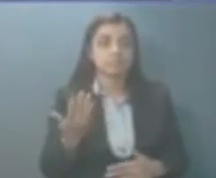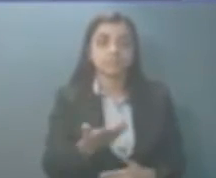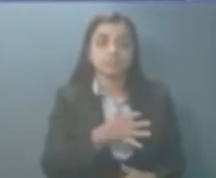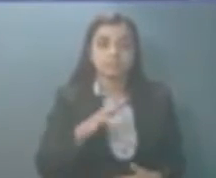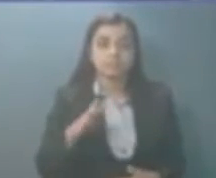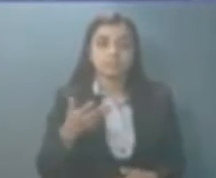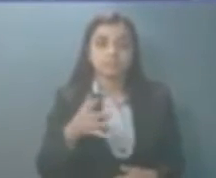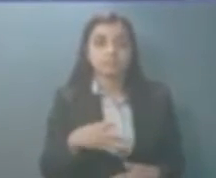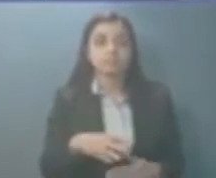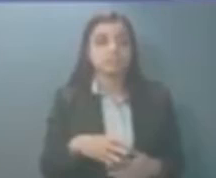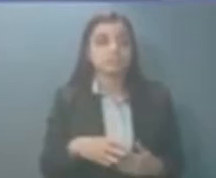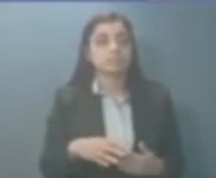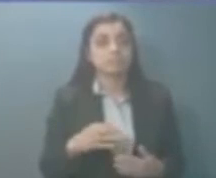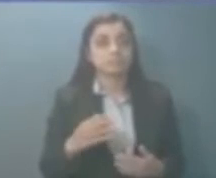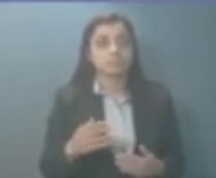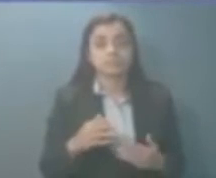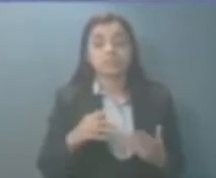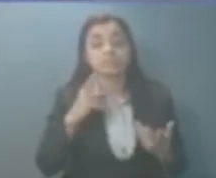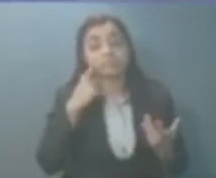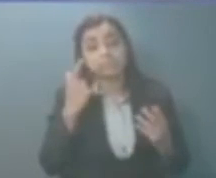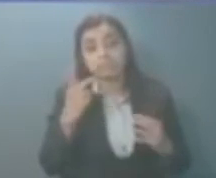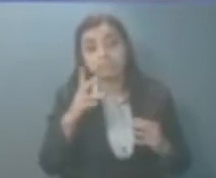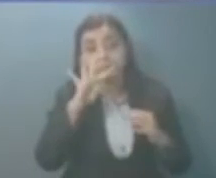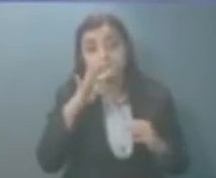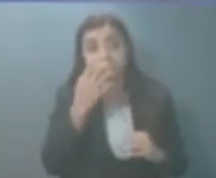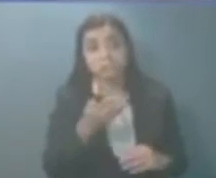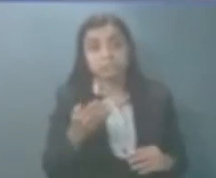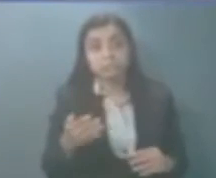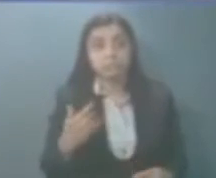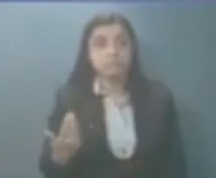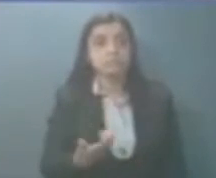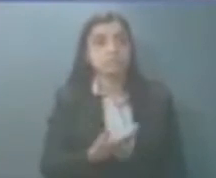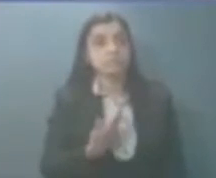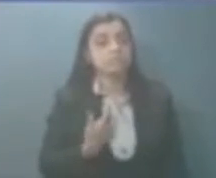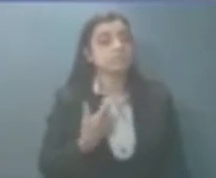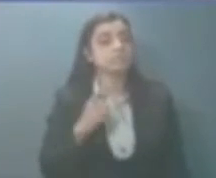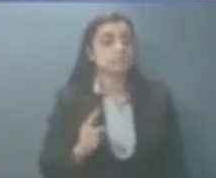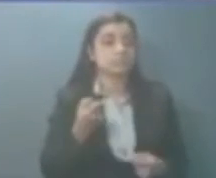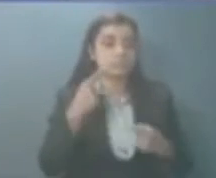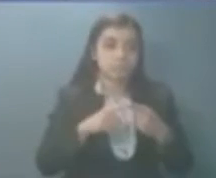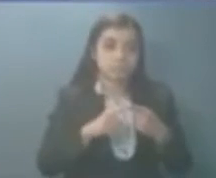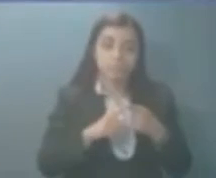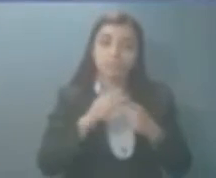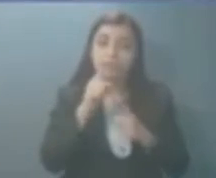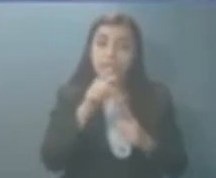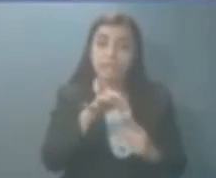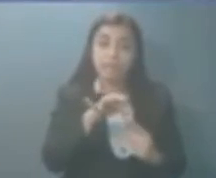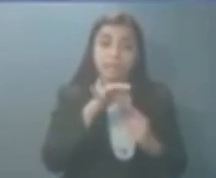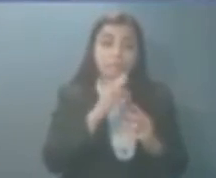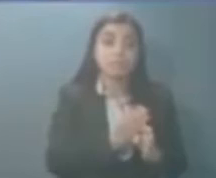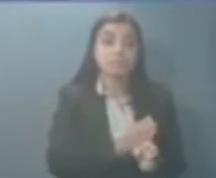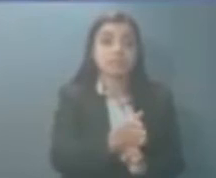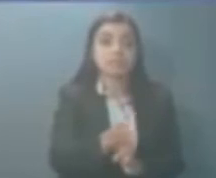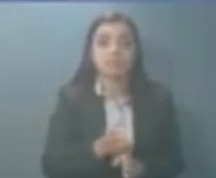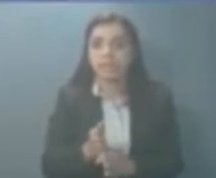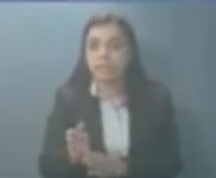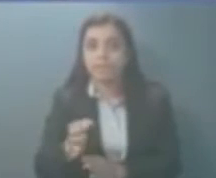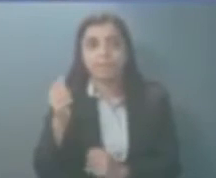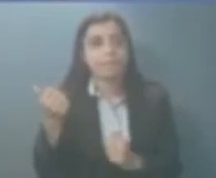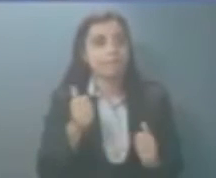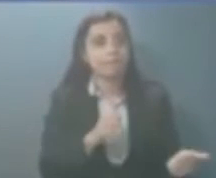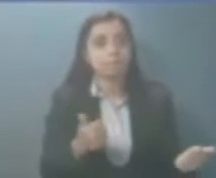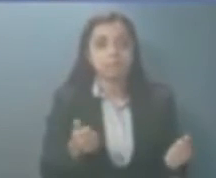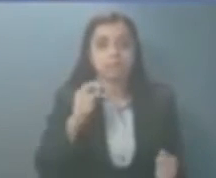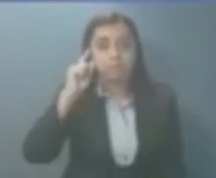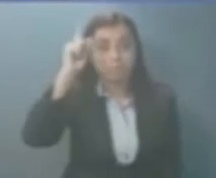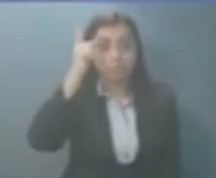prácticamente cuatro criterios los que vamos a tomar en cuenta. El primero de ellos es la especialidad, que estamos totalmente